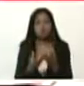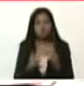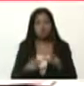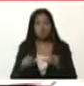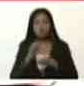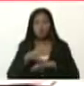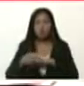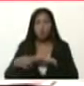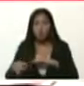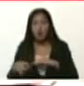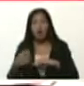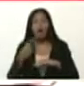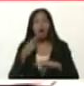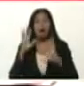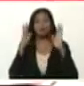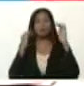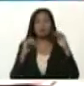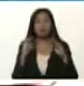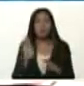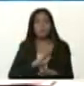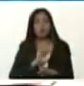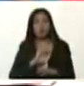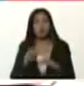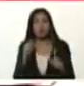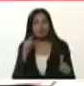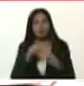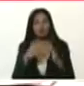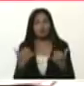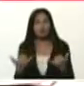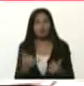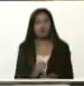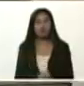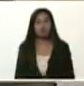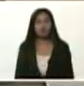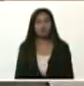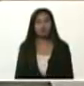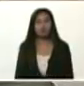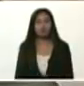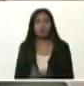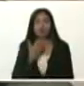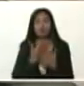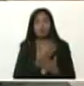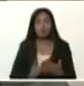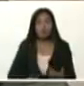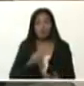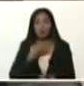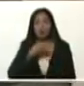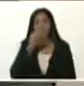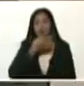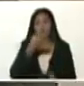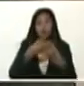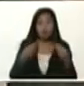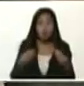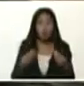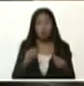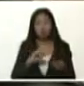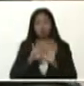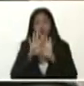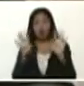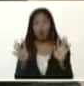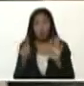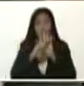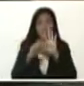y debemos atenderlos de manera personal y directa. Por favor, compañero. Gracias, presidente. Buenas tardes a todos. En efecto, estas